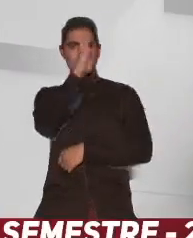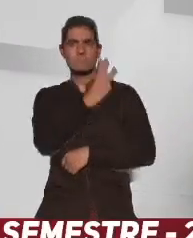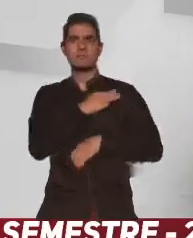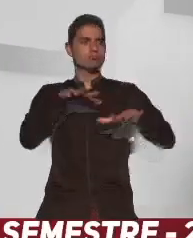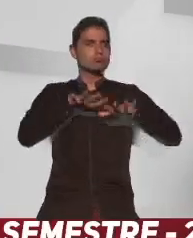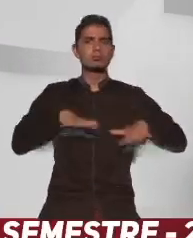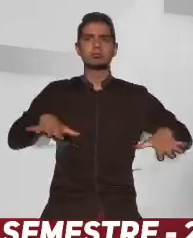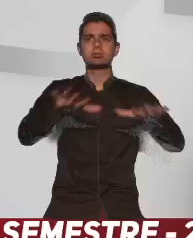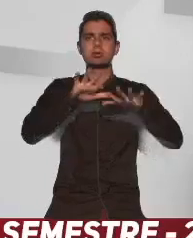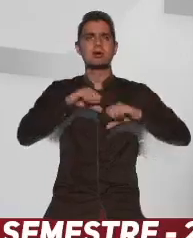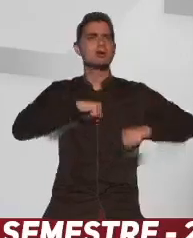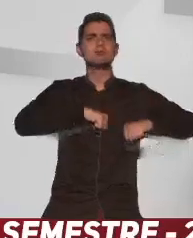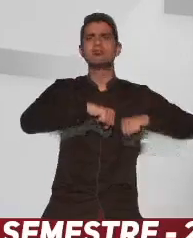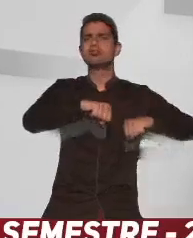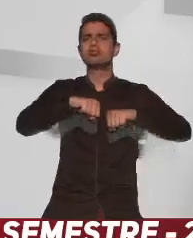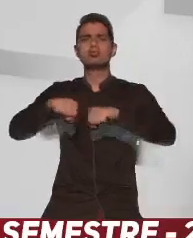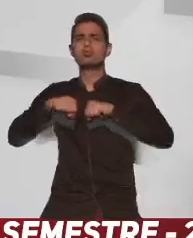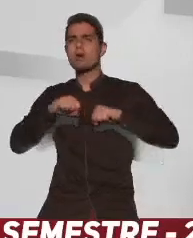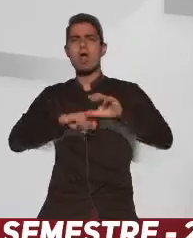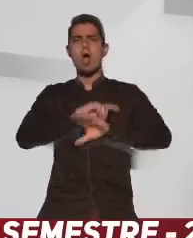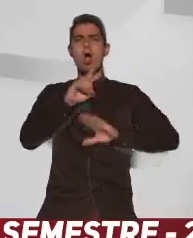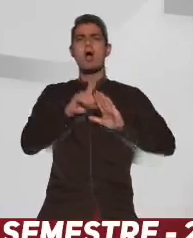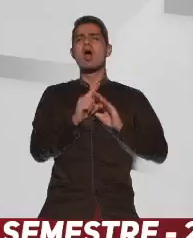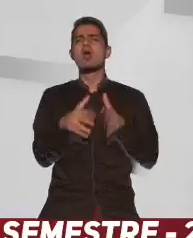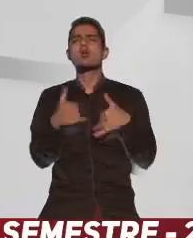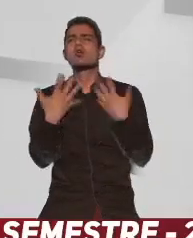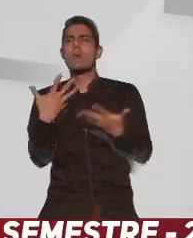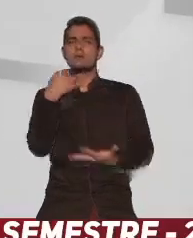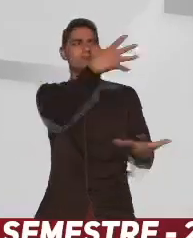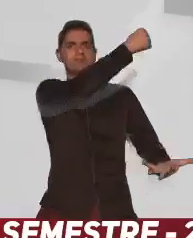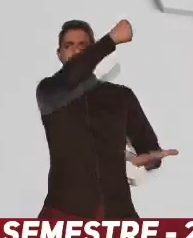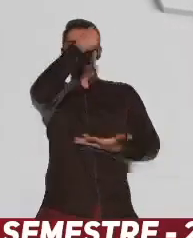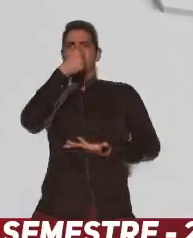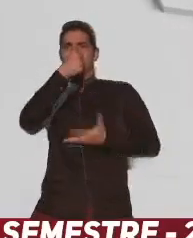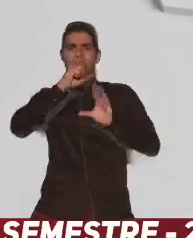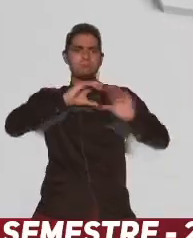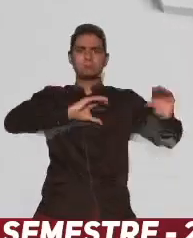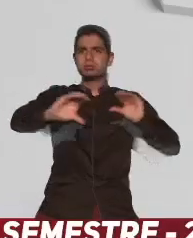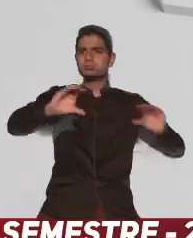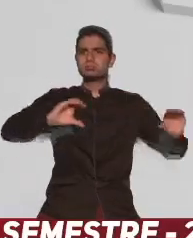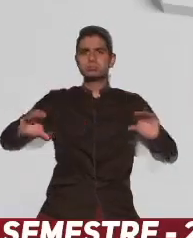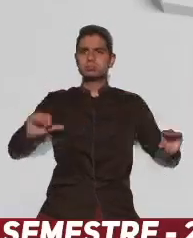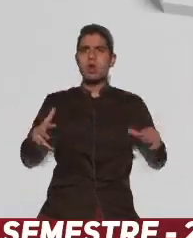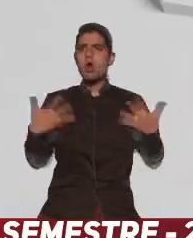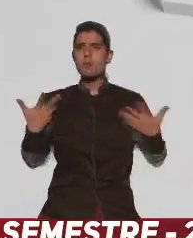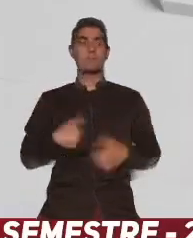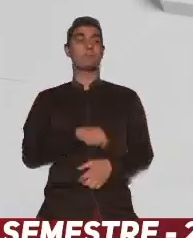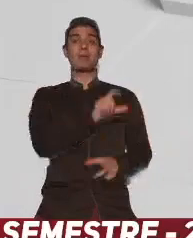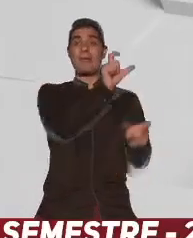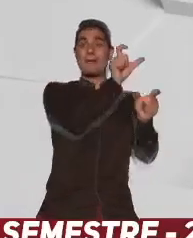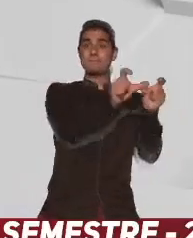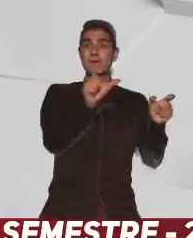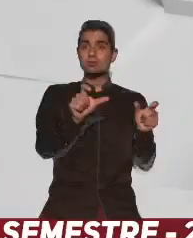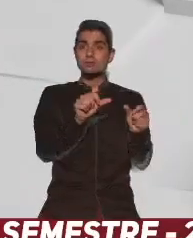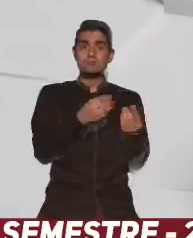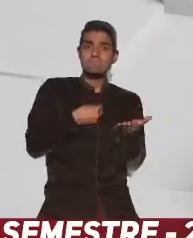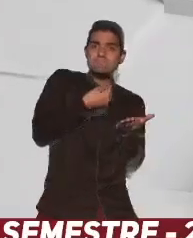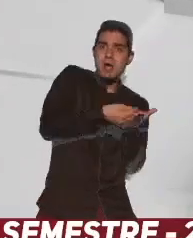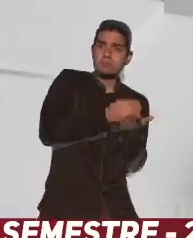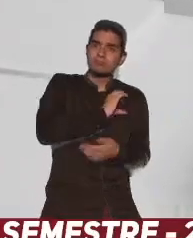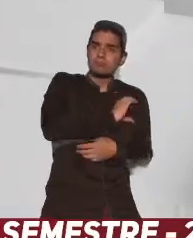apropiación presupuestal distribuida así. Gasto de personal, 7.2 billones de pesos, que corresponden